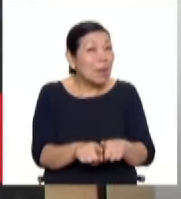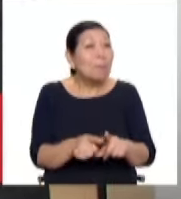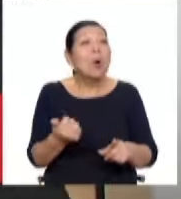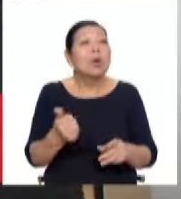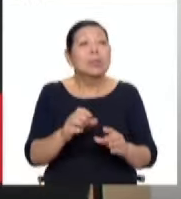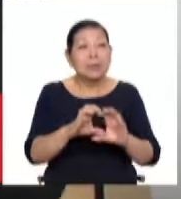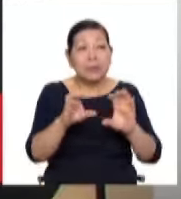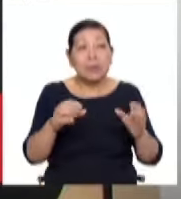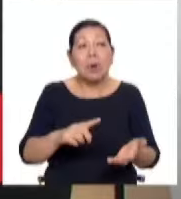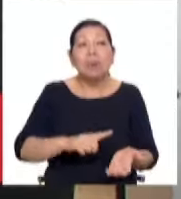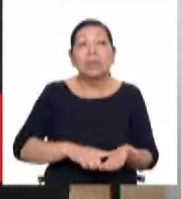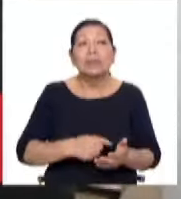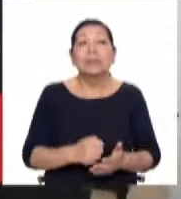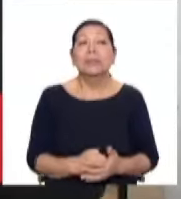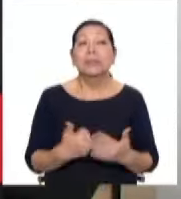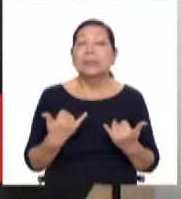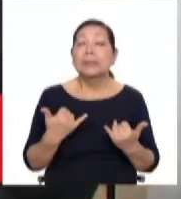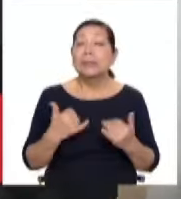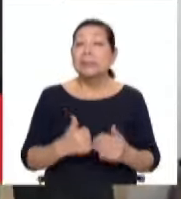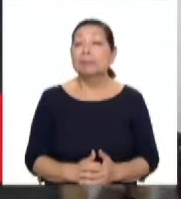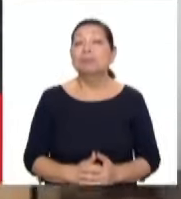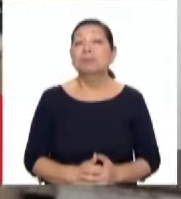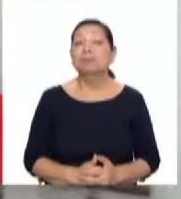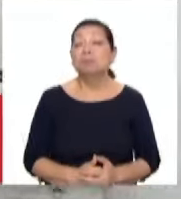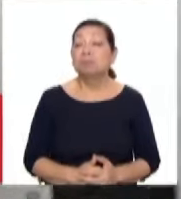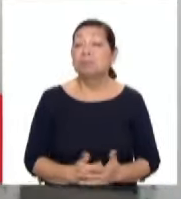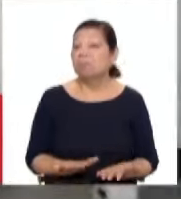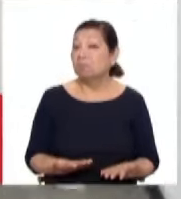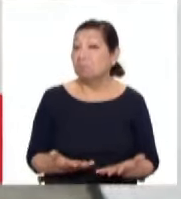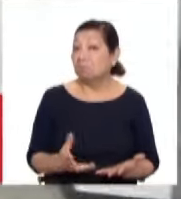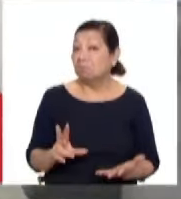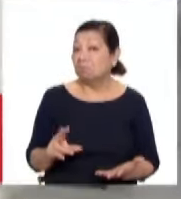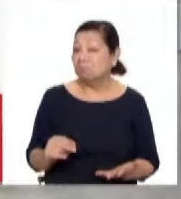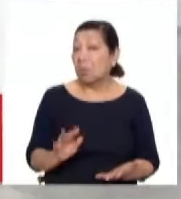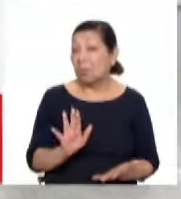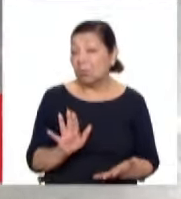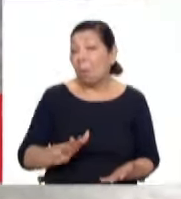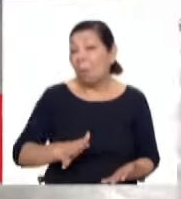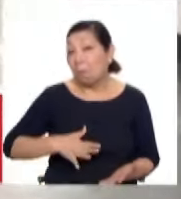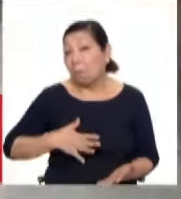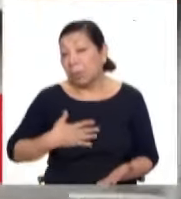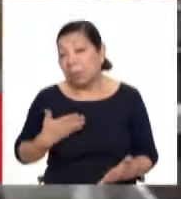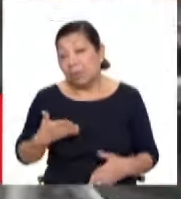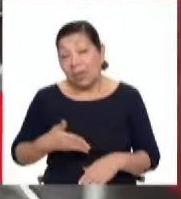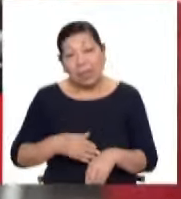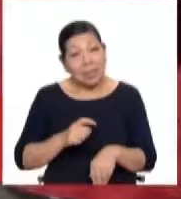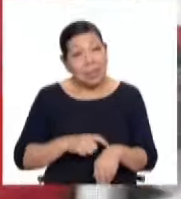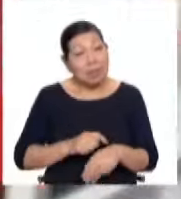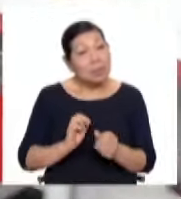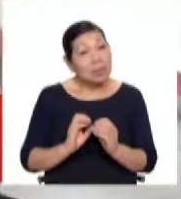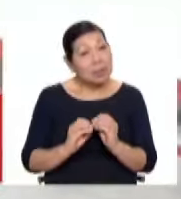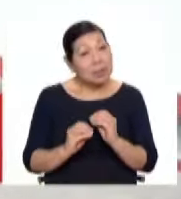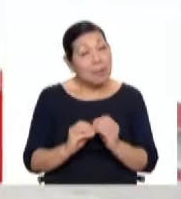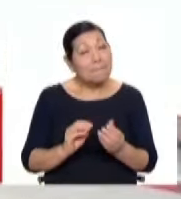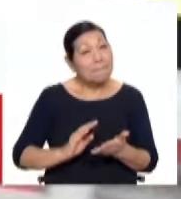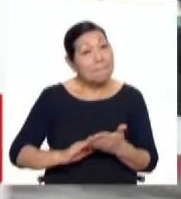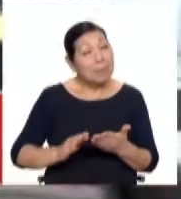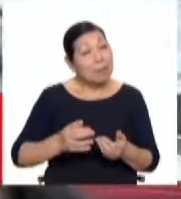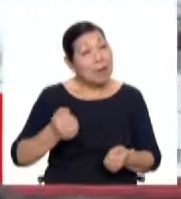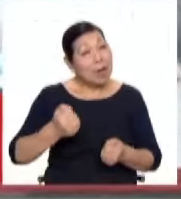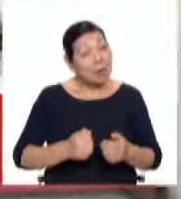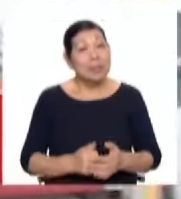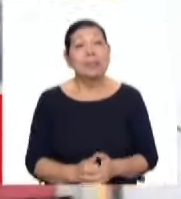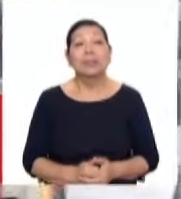RENIEC. Ahora, esto, digamos, no impide, digamos, que ellos puedan llegar a tiempo para renovar su licencia de